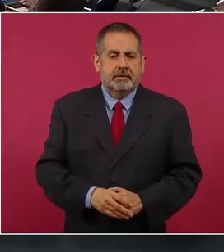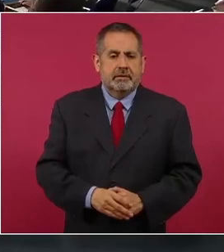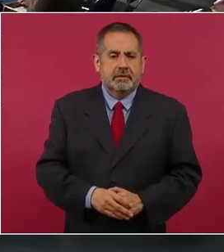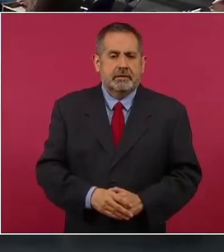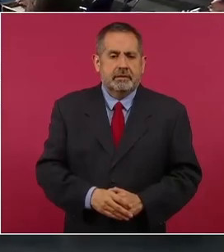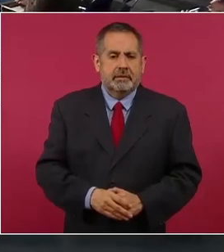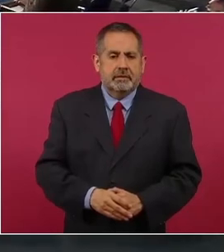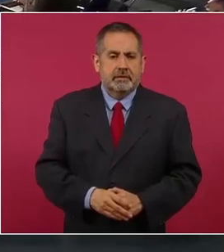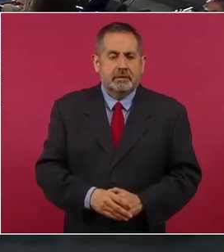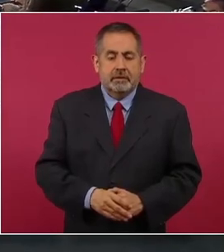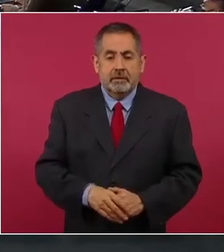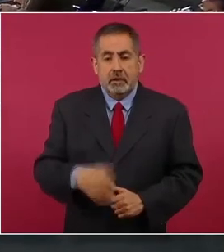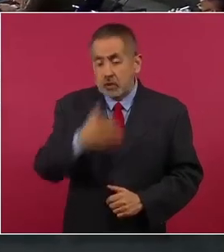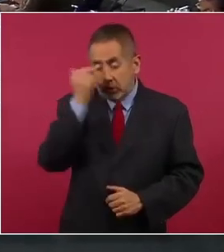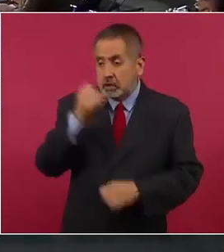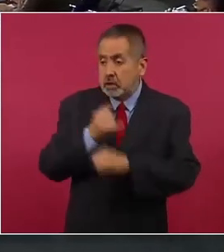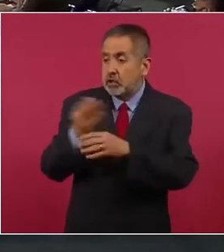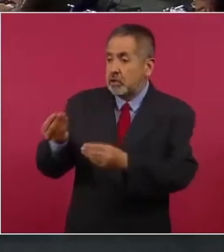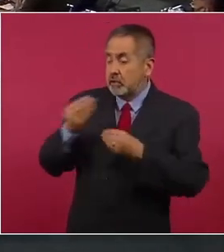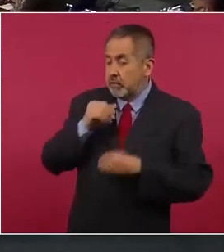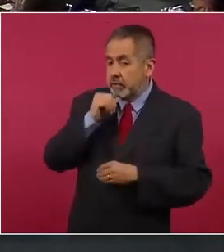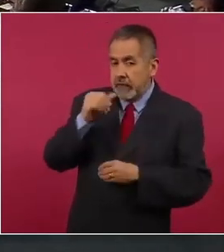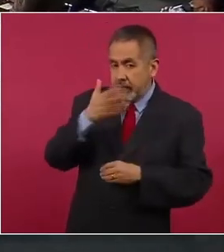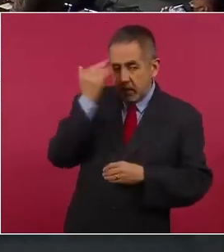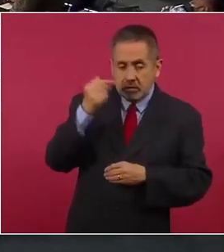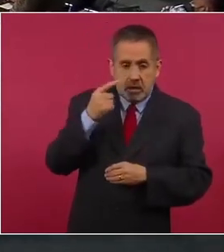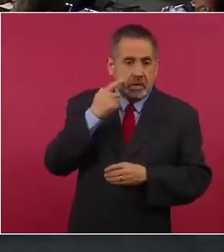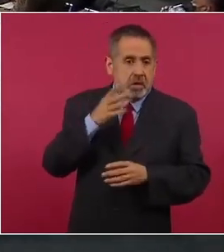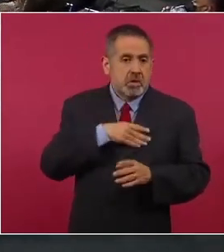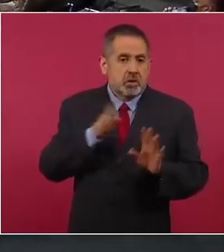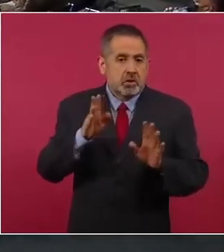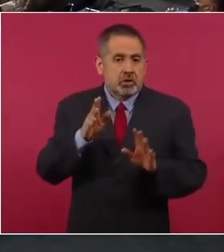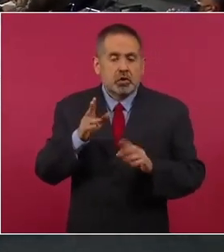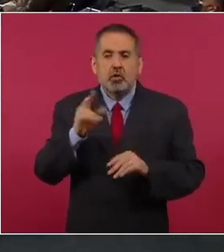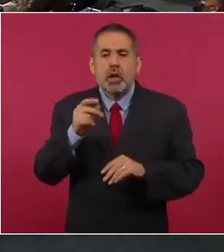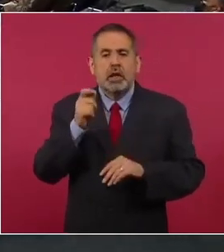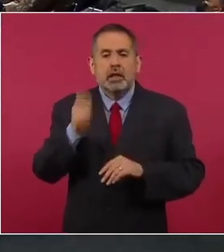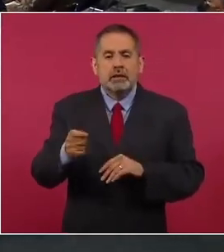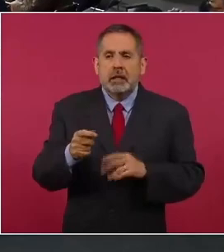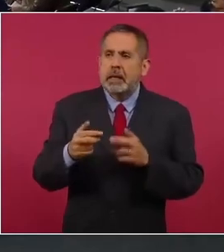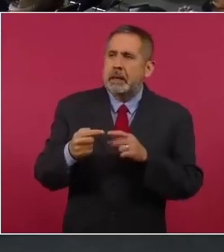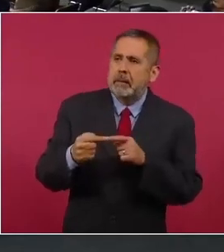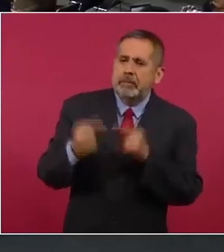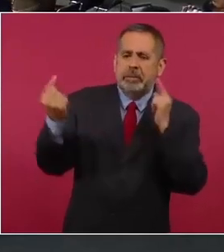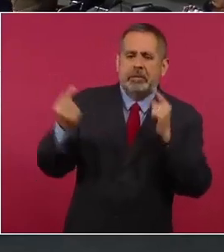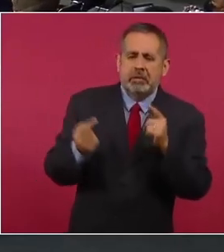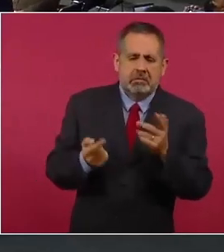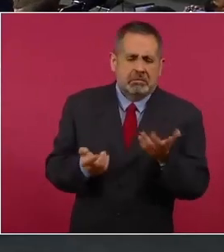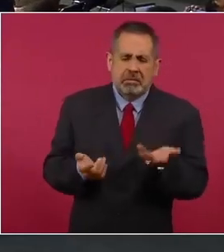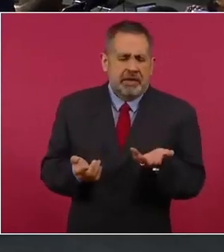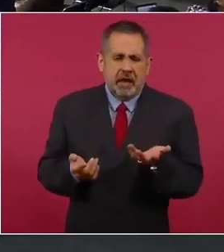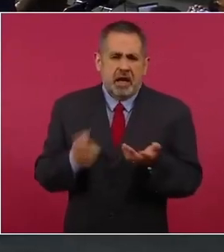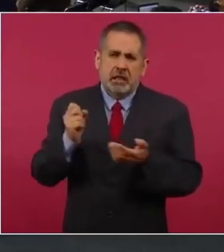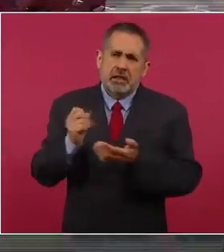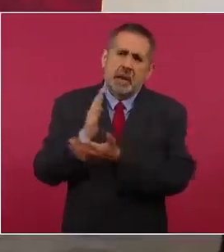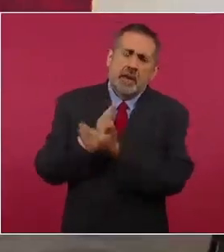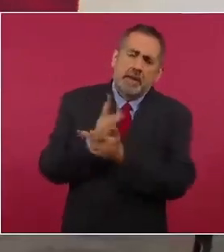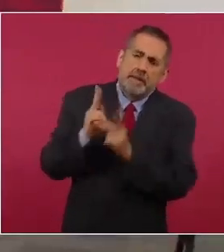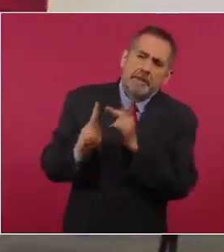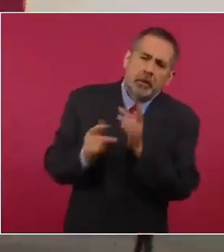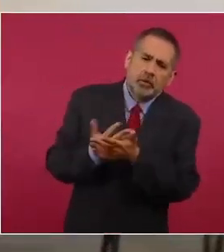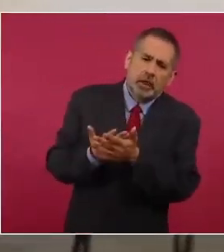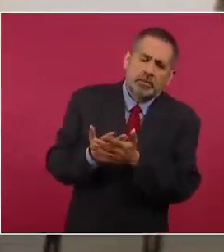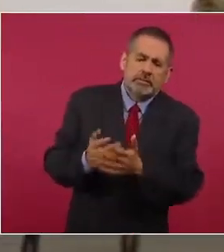No sé, no me ha informado Marcelo, pero qué bueno, porque no se trata de rupturas, es una pausa.